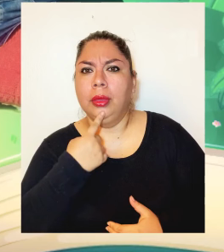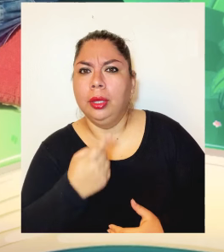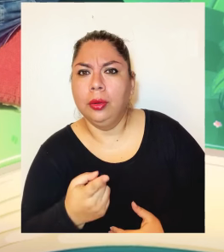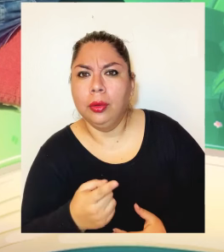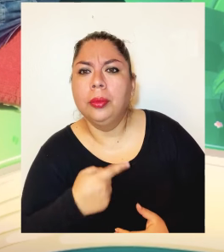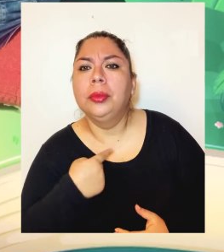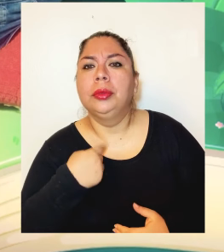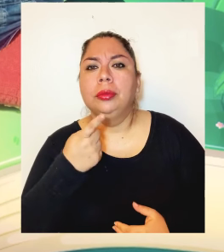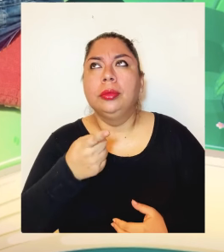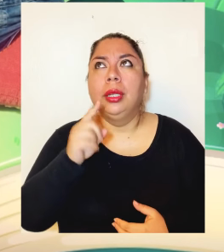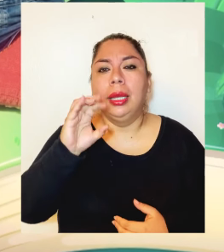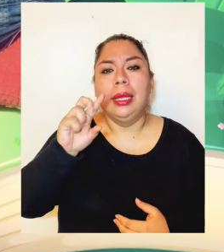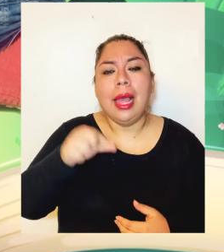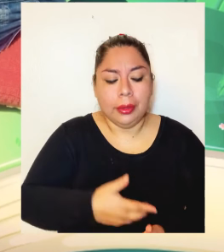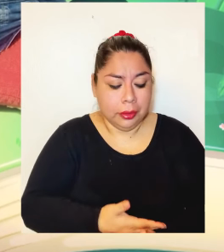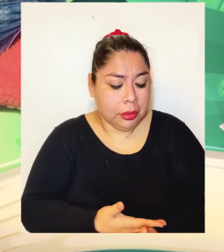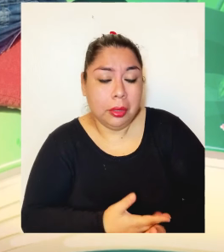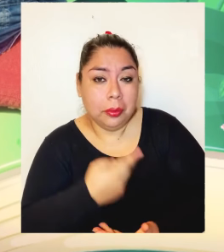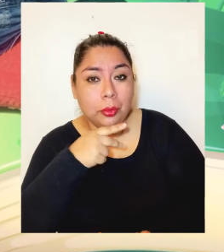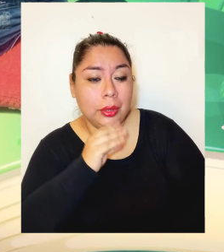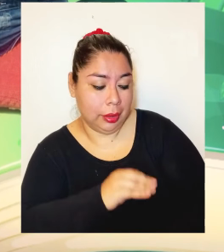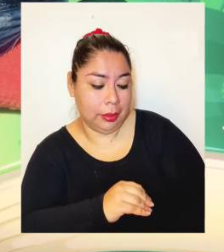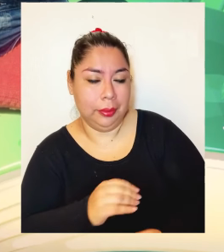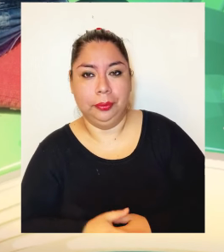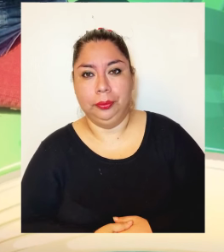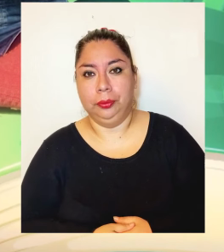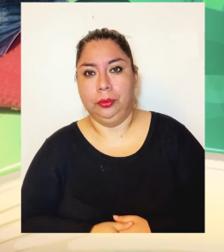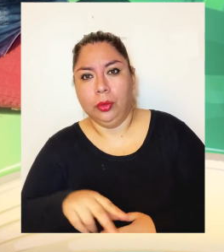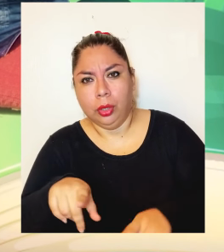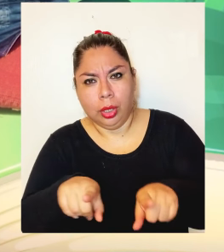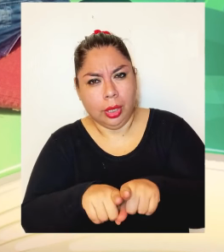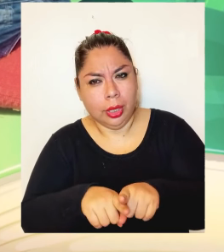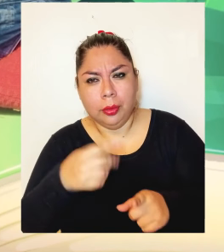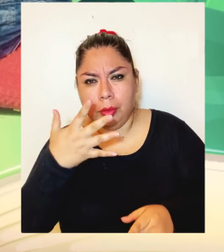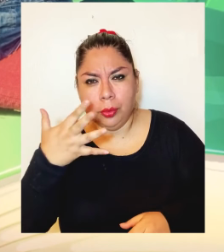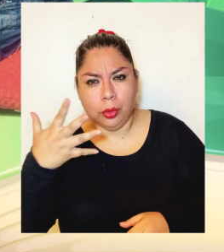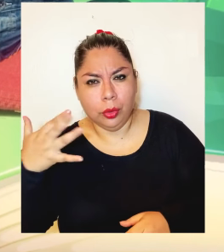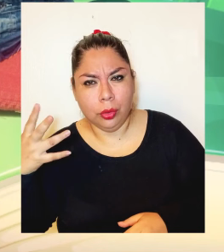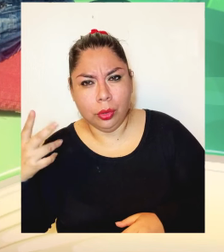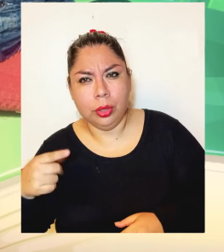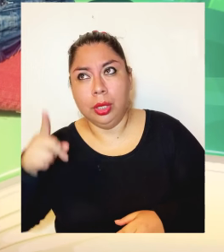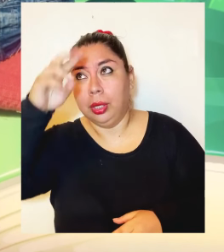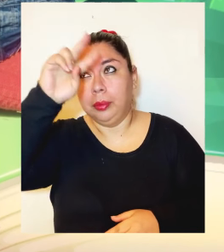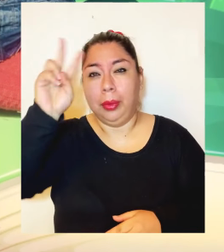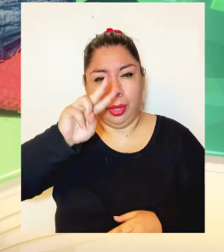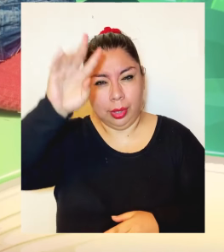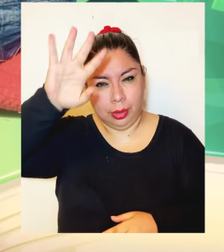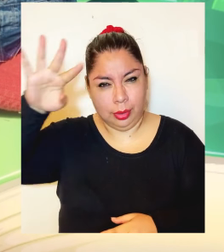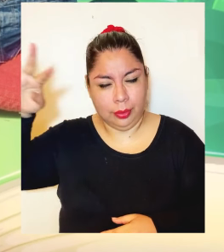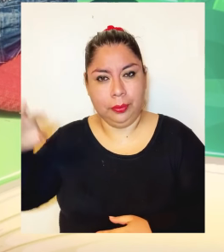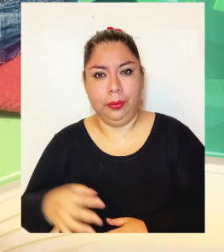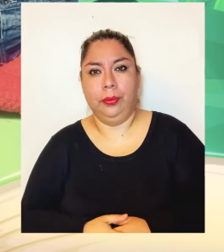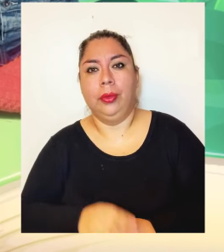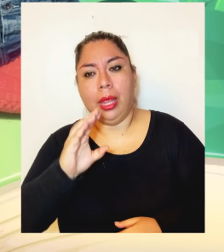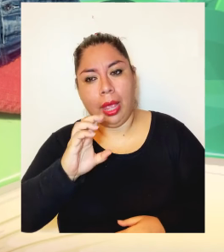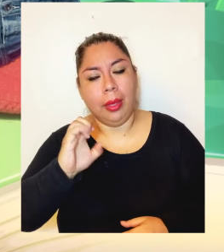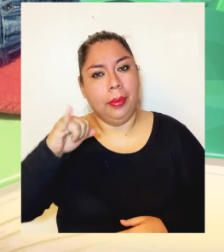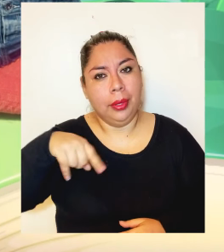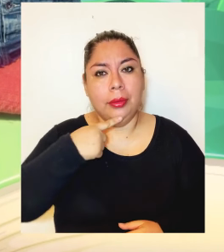Gladys, la muñeca. Era del mismo color de la rama. Emilia iba